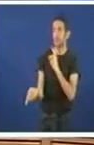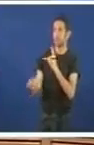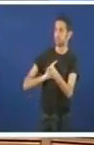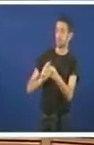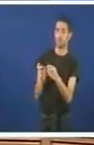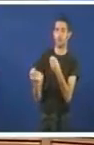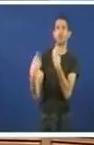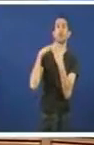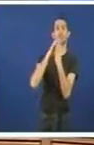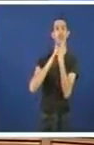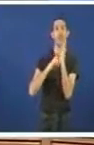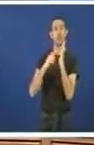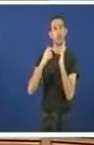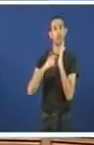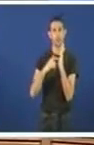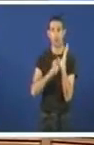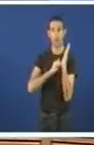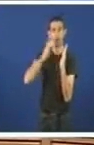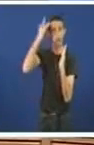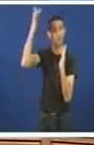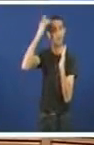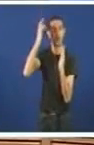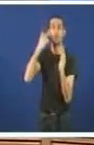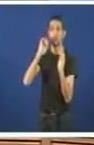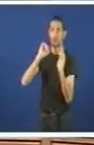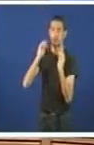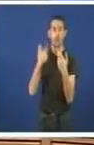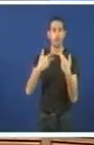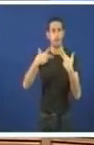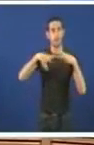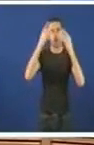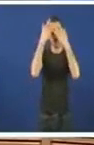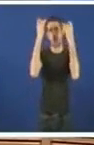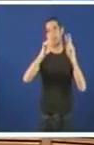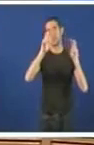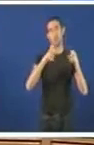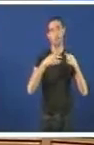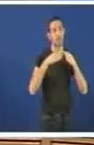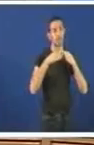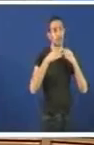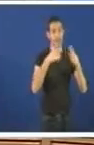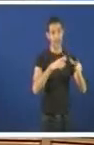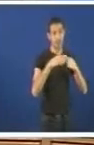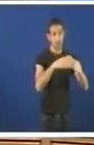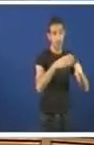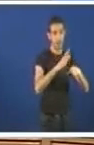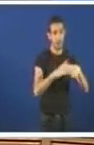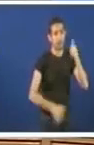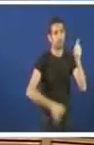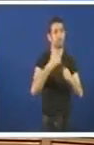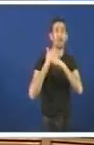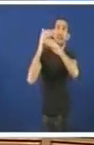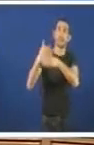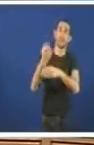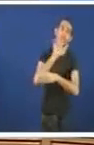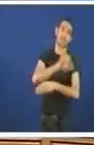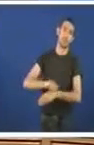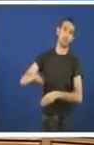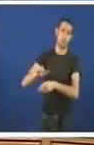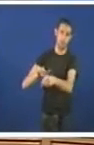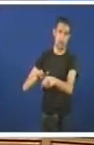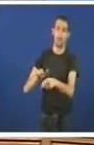Unha notificación que espero e desexo que poña fin ao problema do sector naval para que poda competir. Unha notificación dende o día de